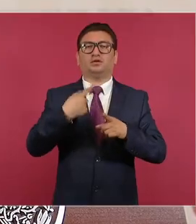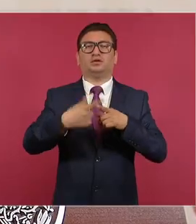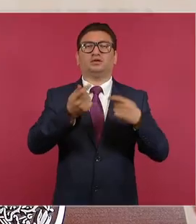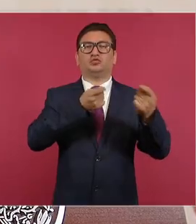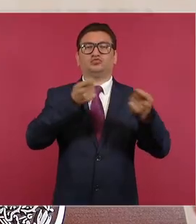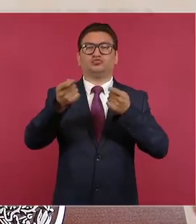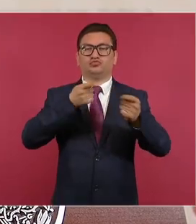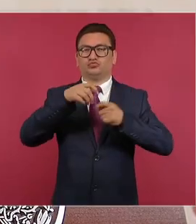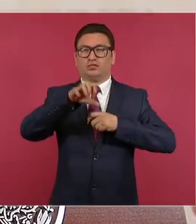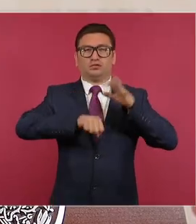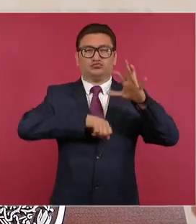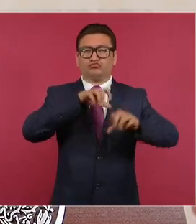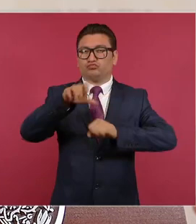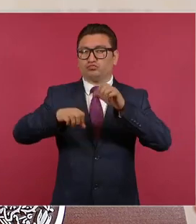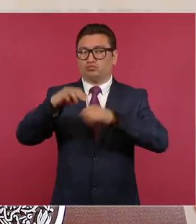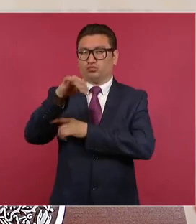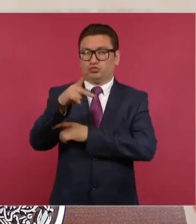monopólico